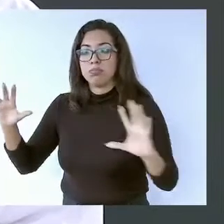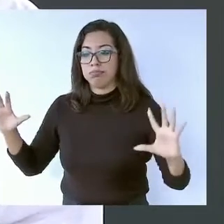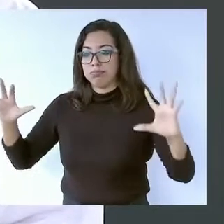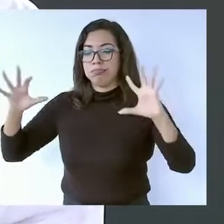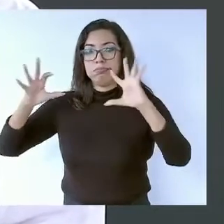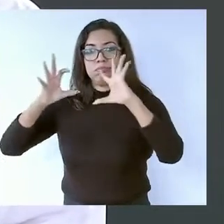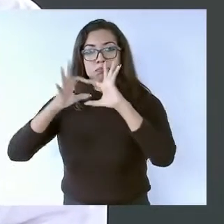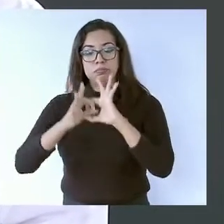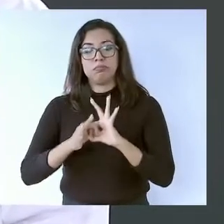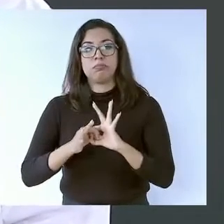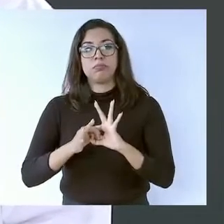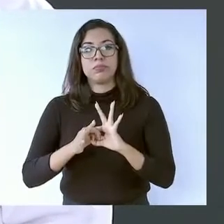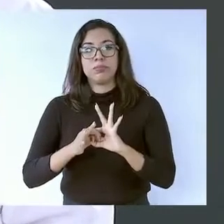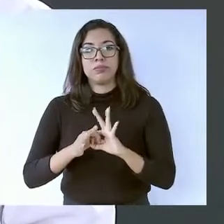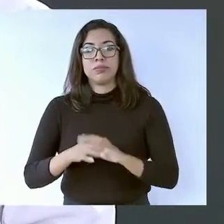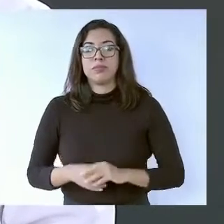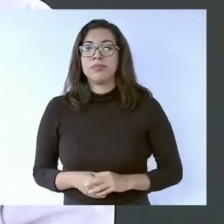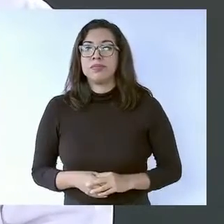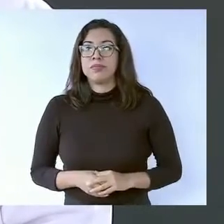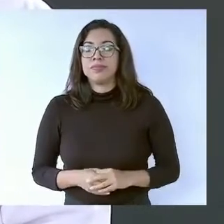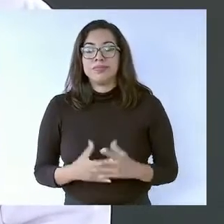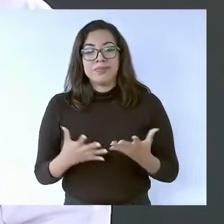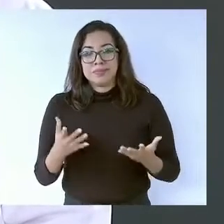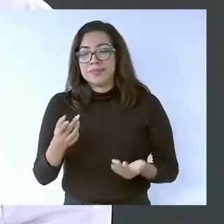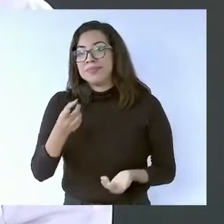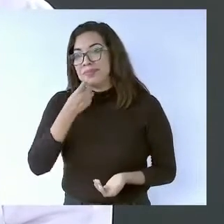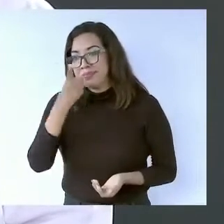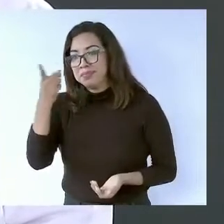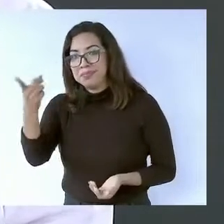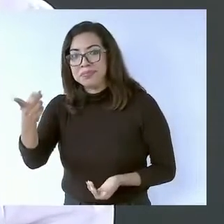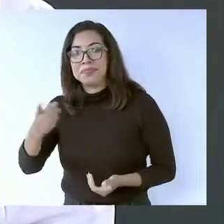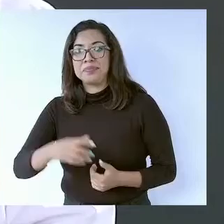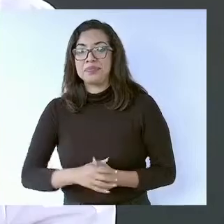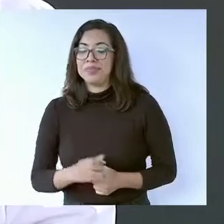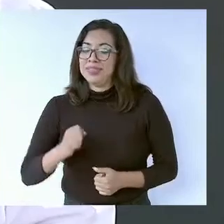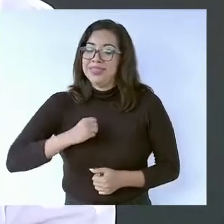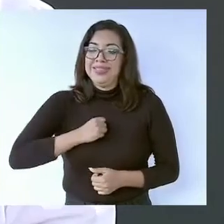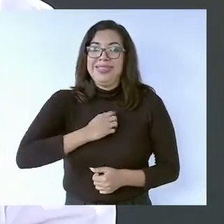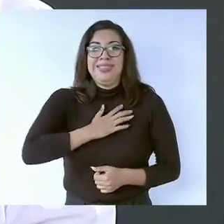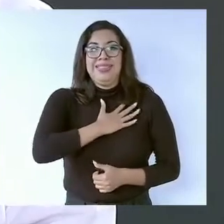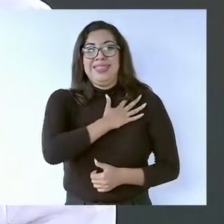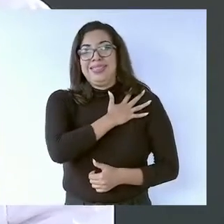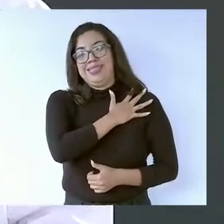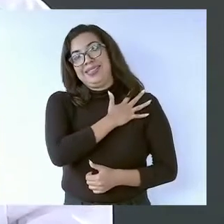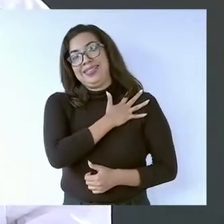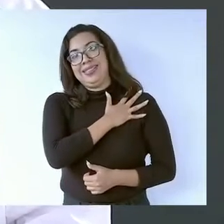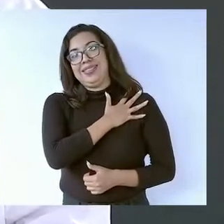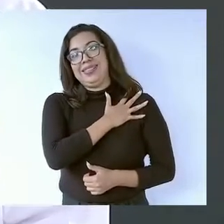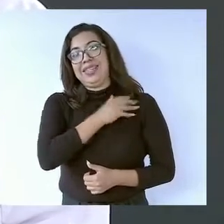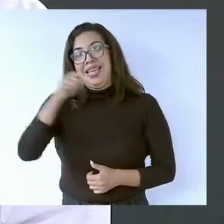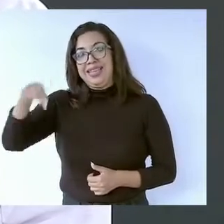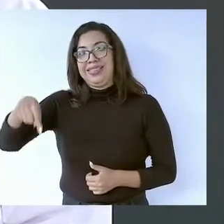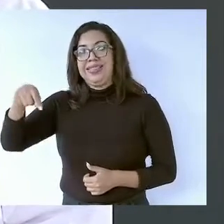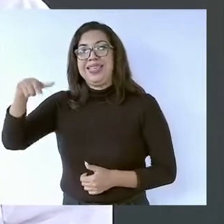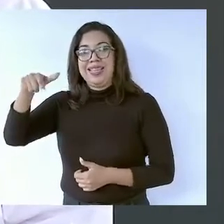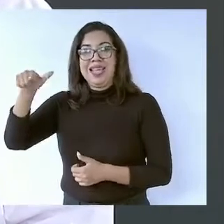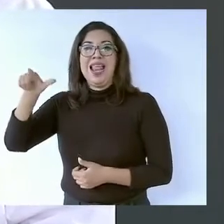Quiero decirles que nos llena de especial entusiasmo trabajar de la mano con las personas de las comunidades